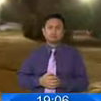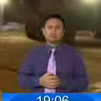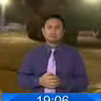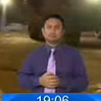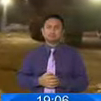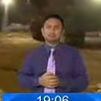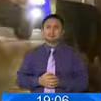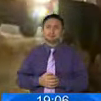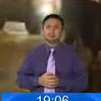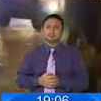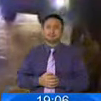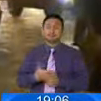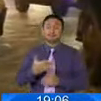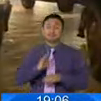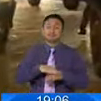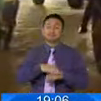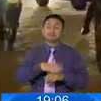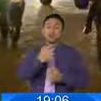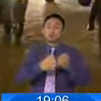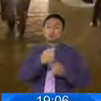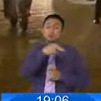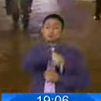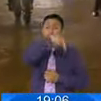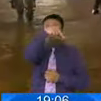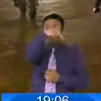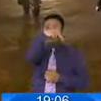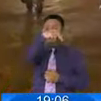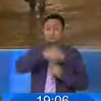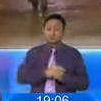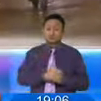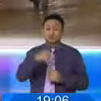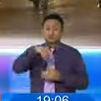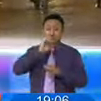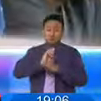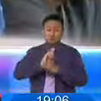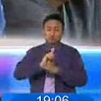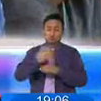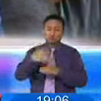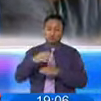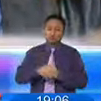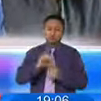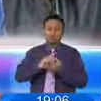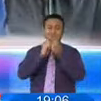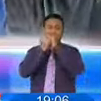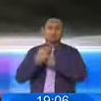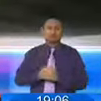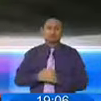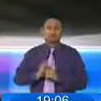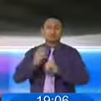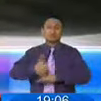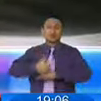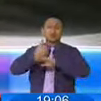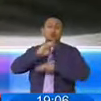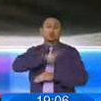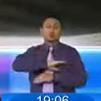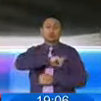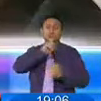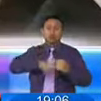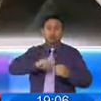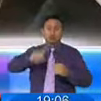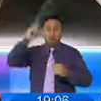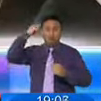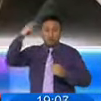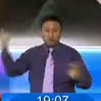hechos registrados en la frontera norte marcan un antes y después en nuestro país, por lo que las autoridades municipales de Quito y del